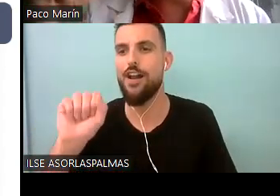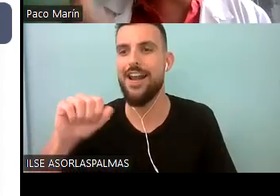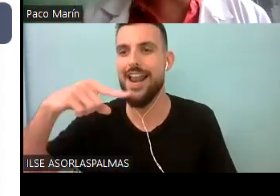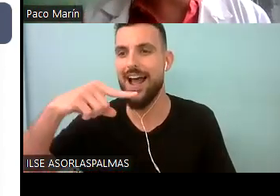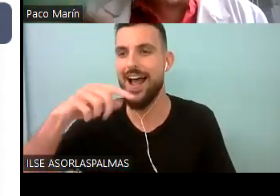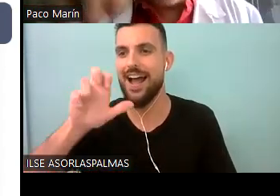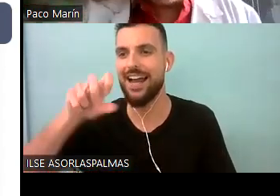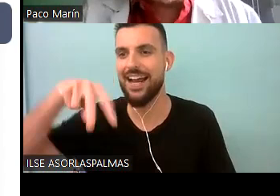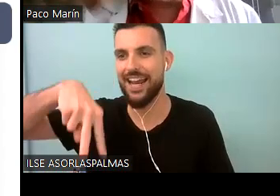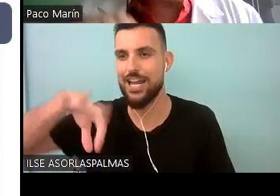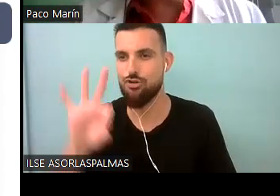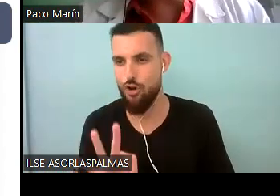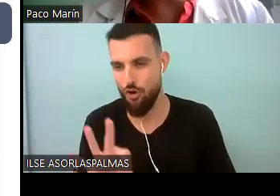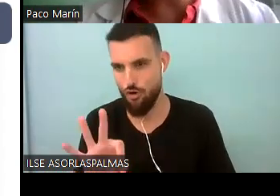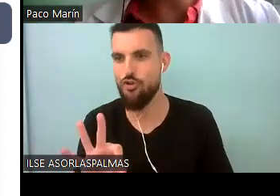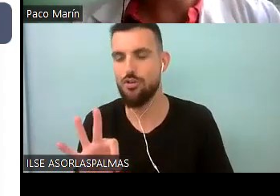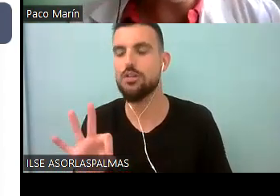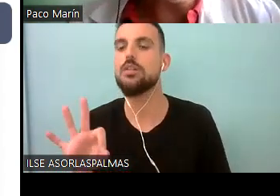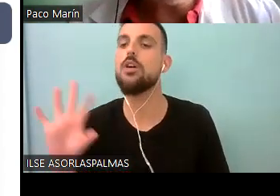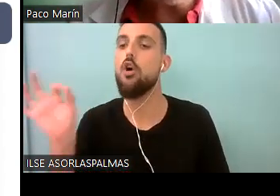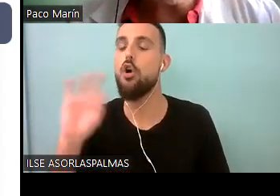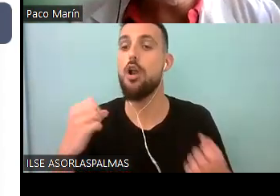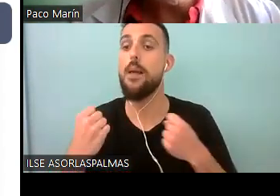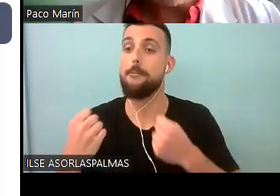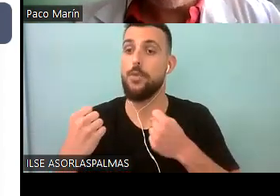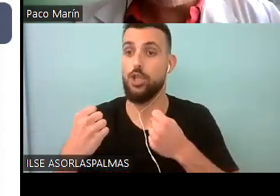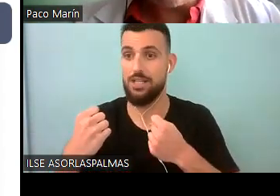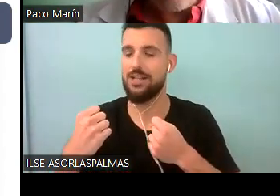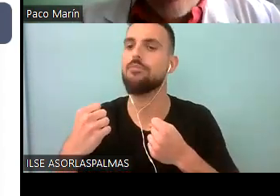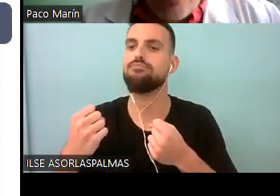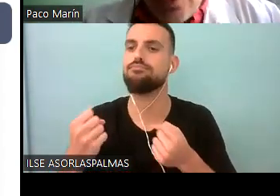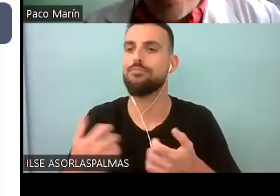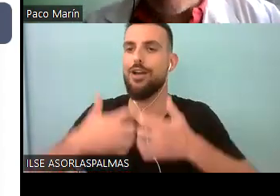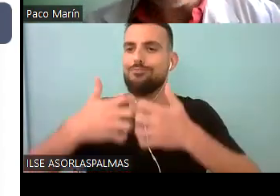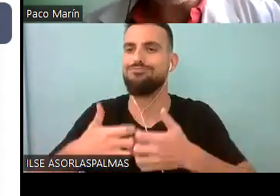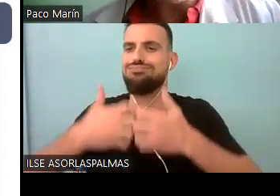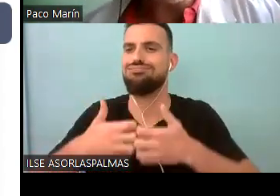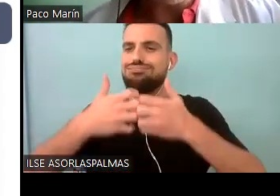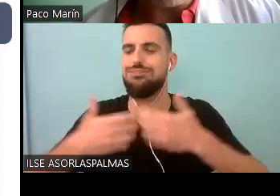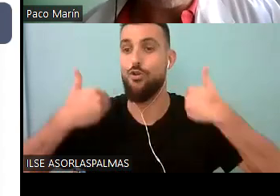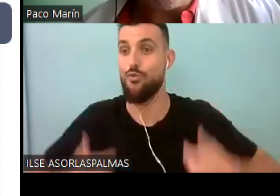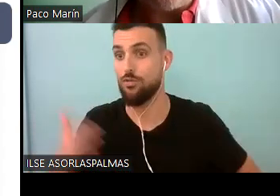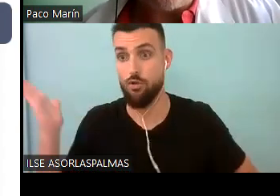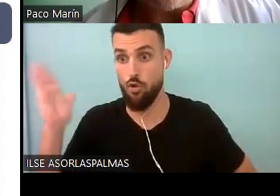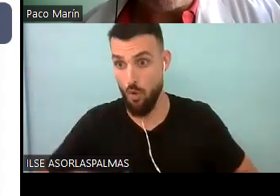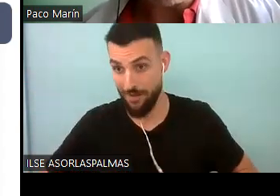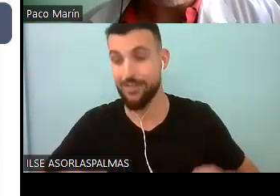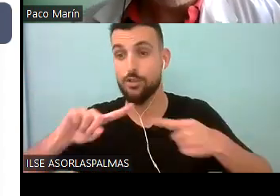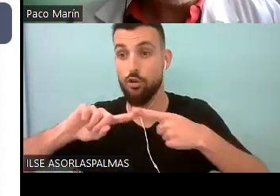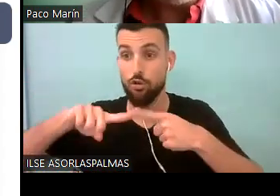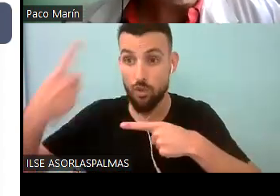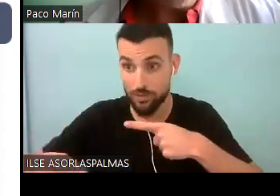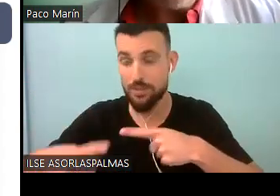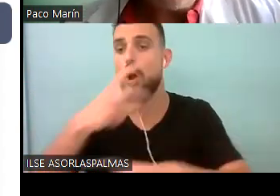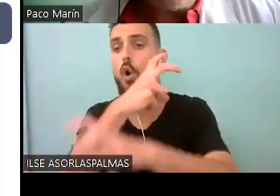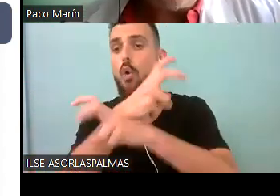la proteína o la tira proteica, el polipéptido, que forma la estructura básica del hueso.